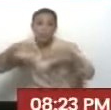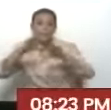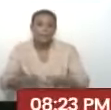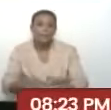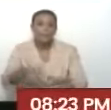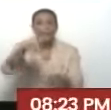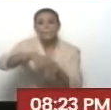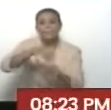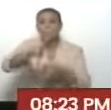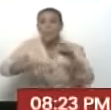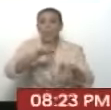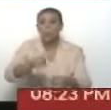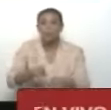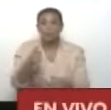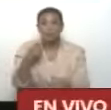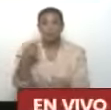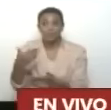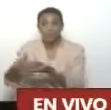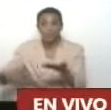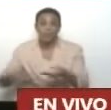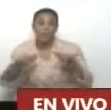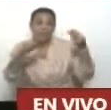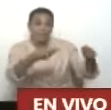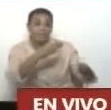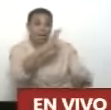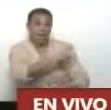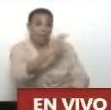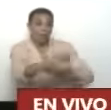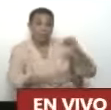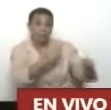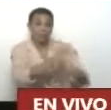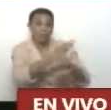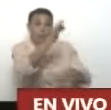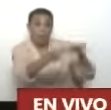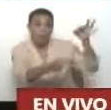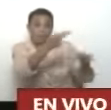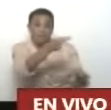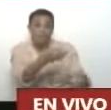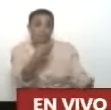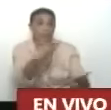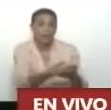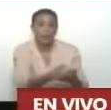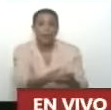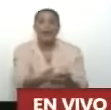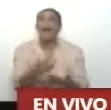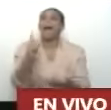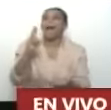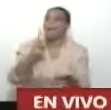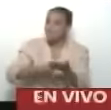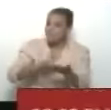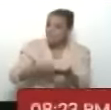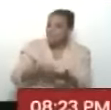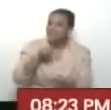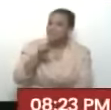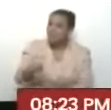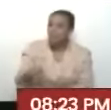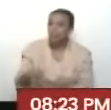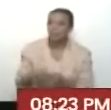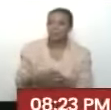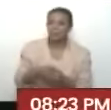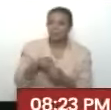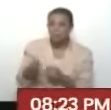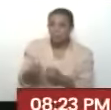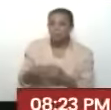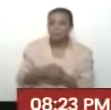el referendo. Para eso fueron a la Corte Internacional. ¿Ah? Y evidentemente compraron voceros aquí porque era lo